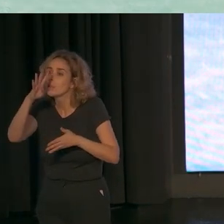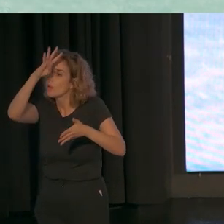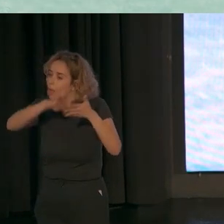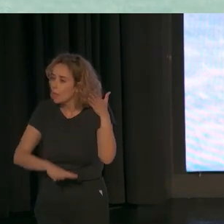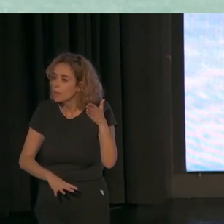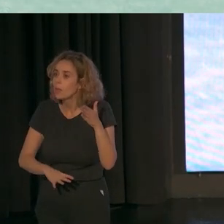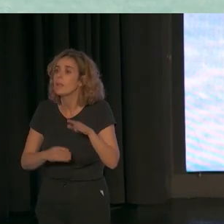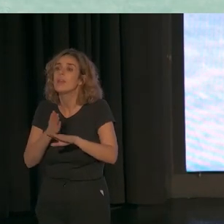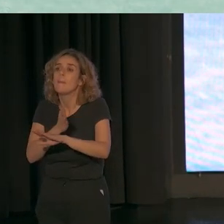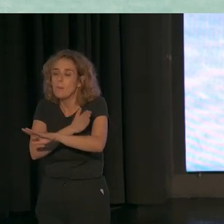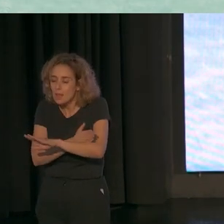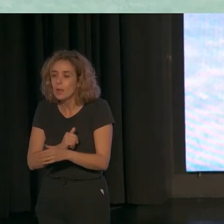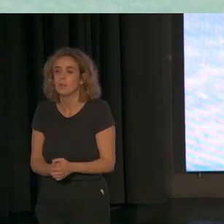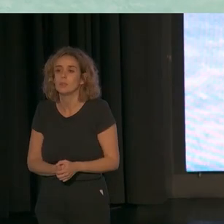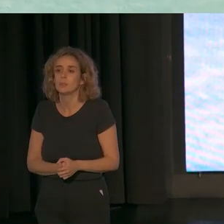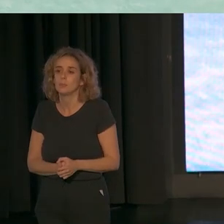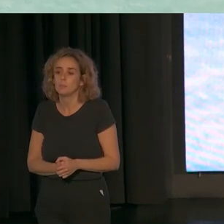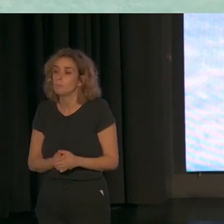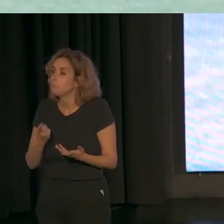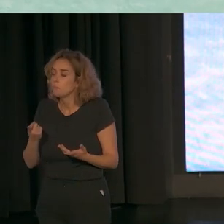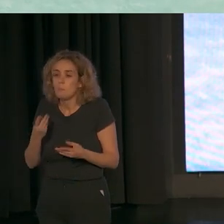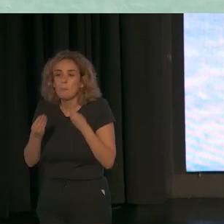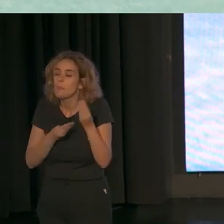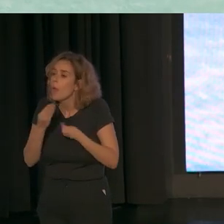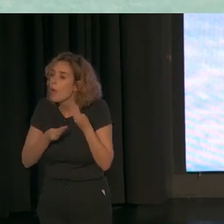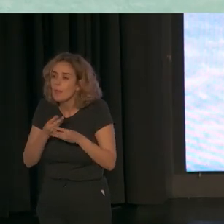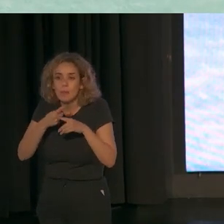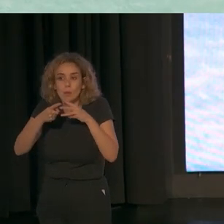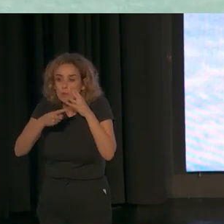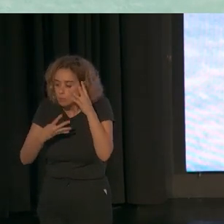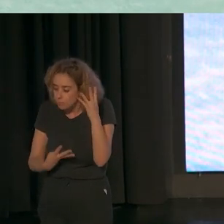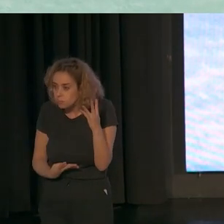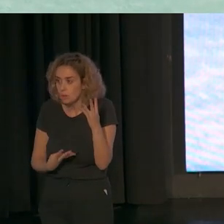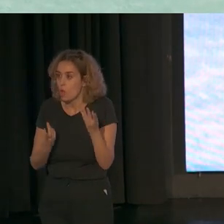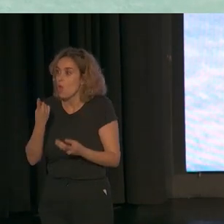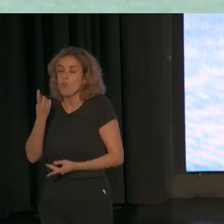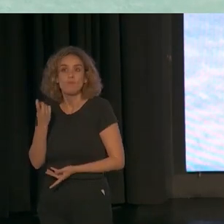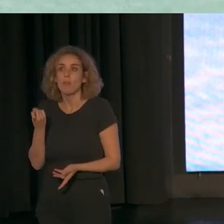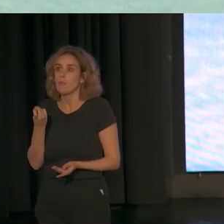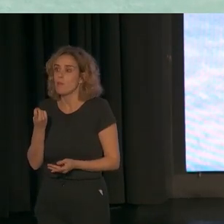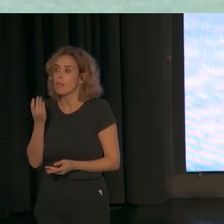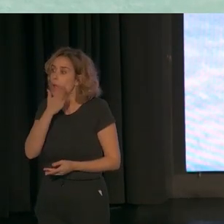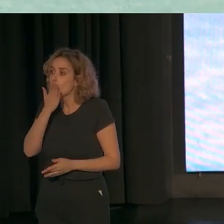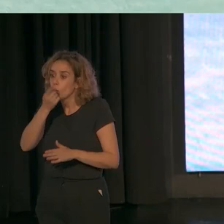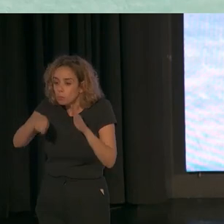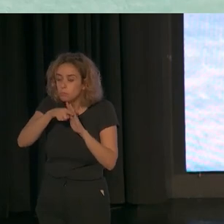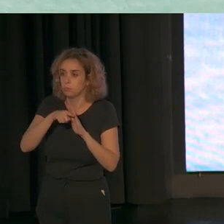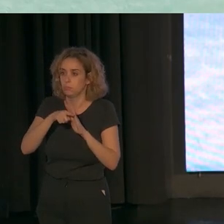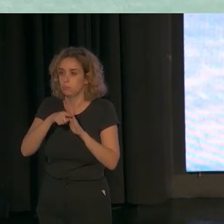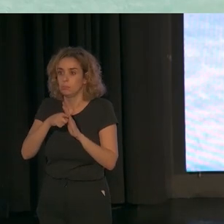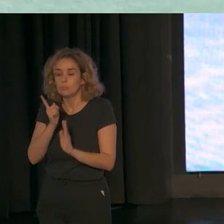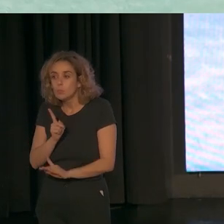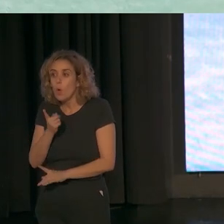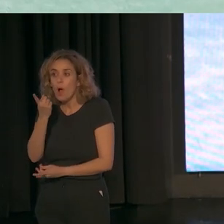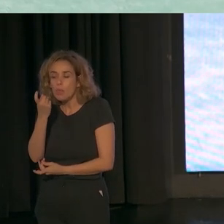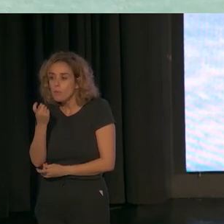y en baleares hay hay que hacer otras cosas Si no hace falta escolarizar Tan pronto al niño hace falta